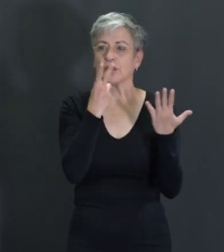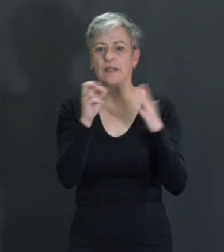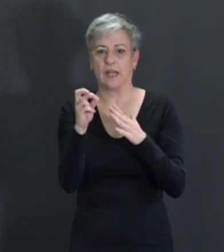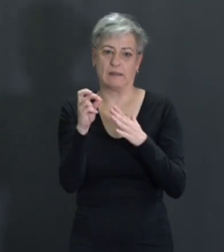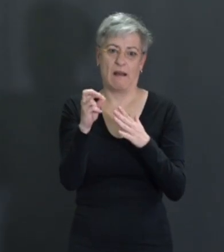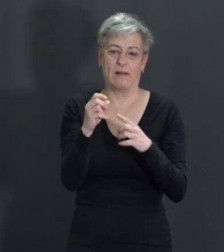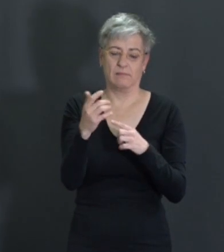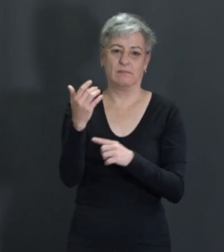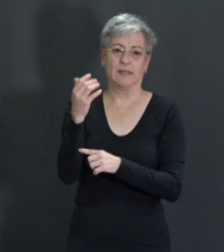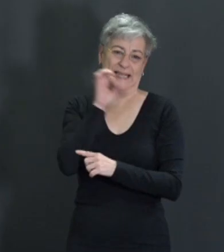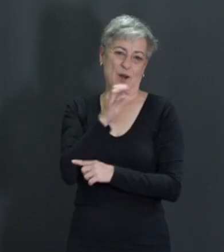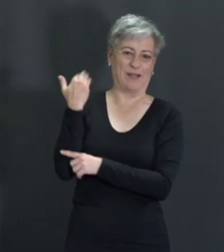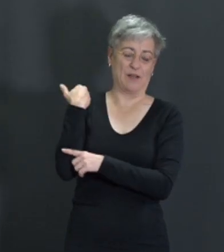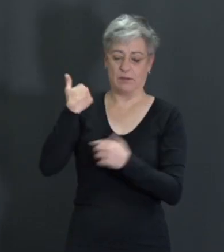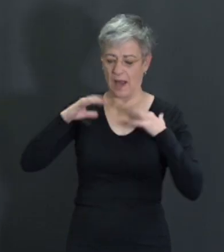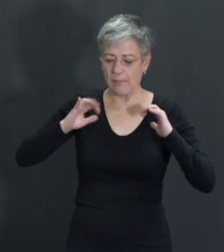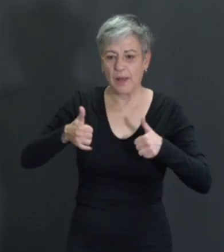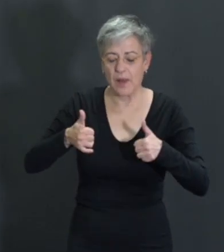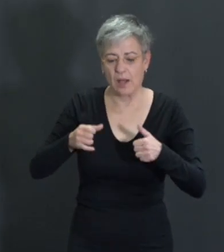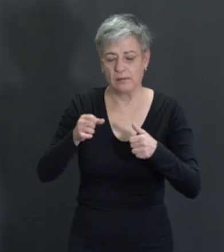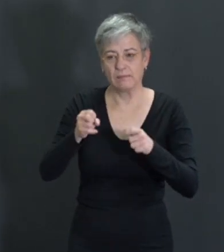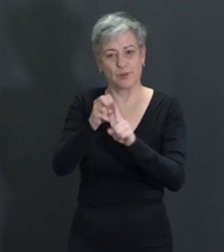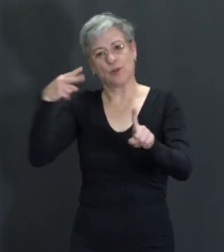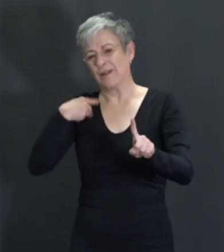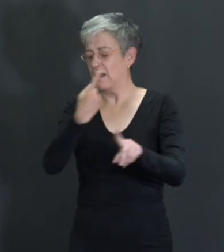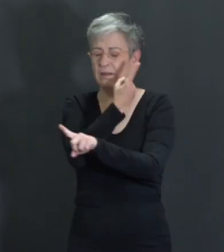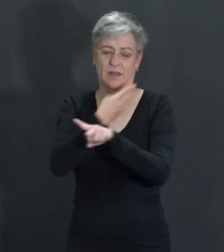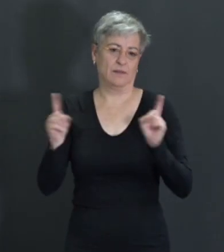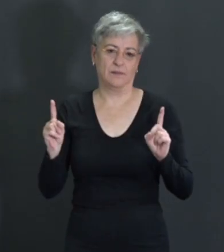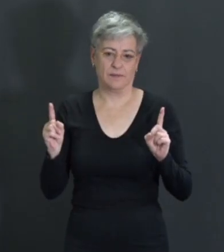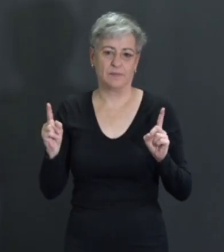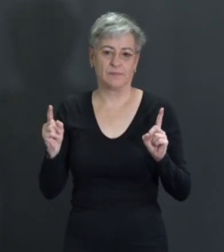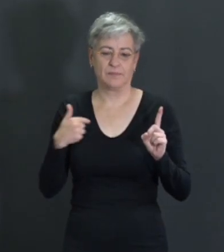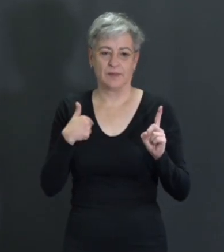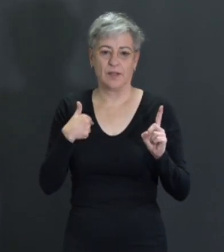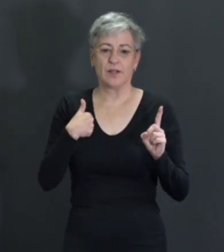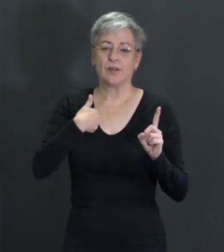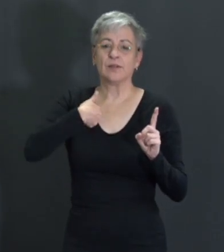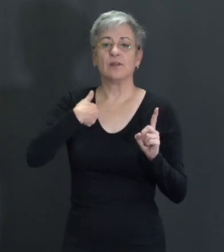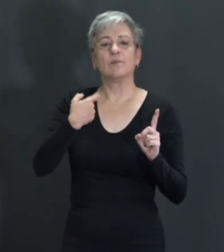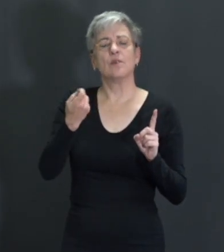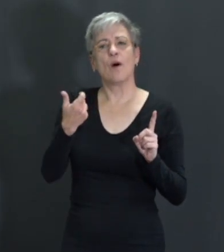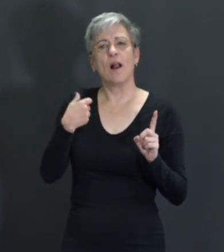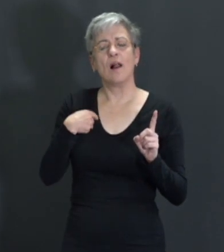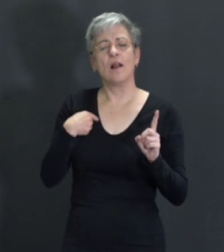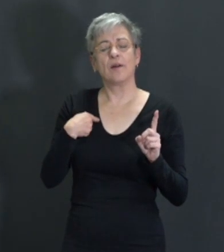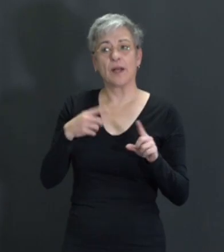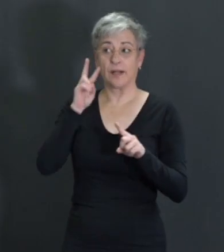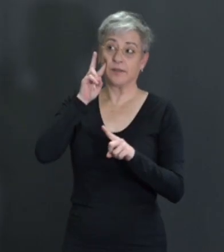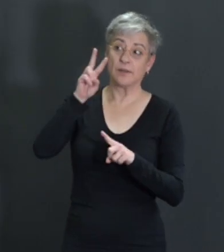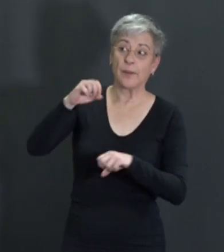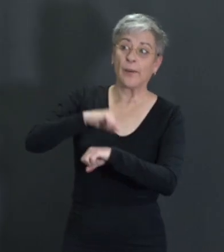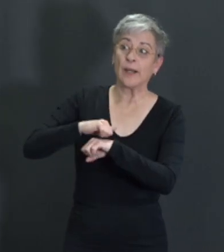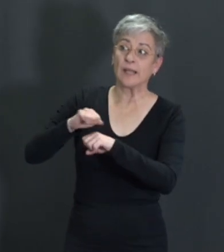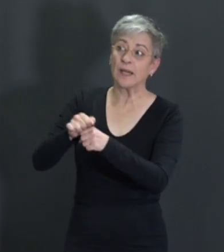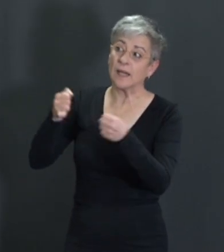siglo pasado están ya trabajando desde otro paradigma, ¿no? Y yo soy muy amiga de abrir la ventana